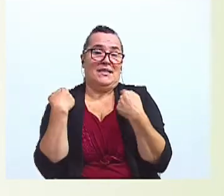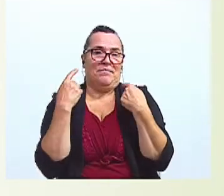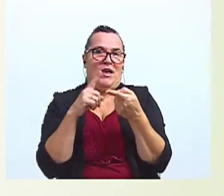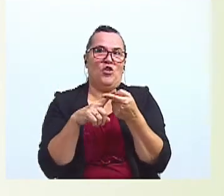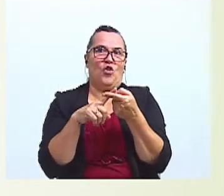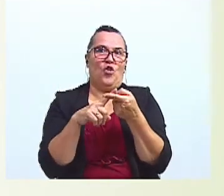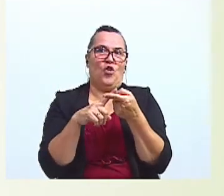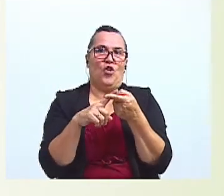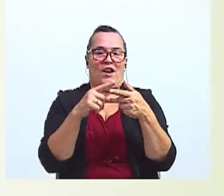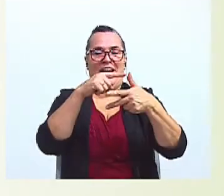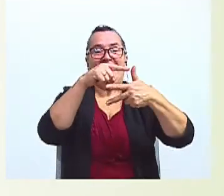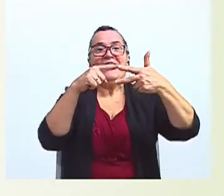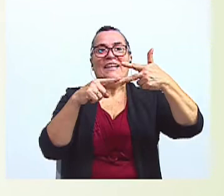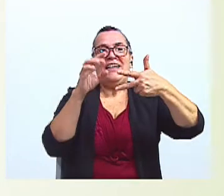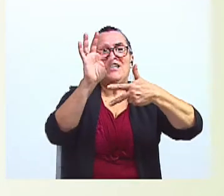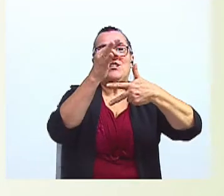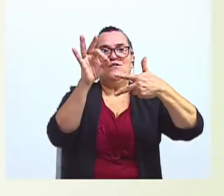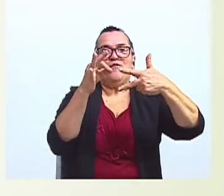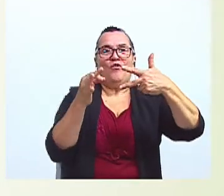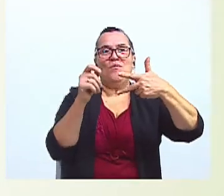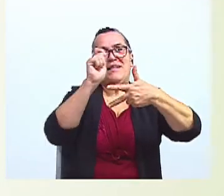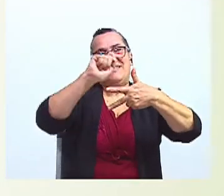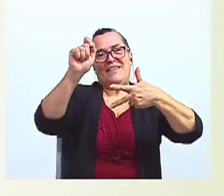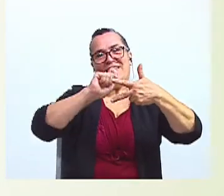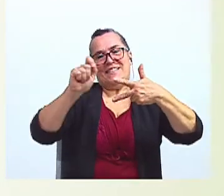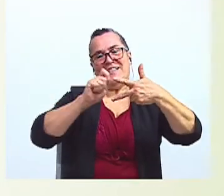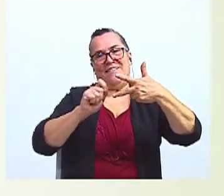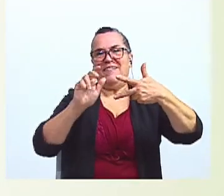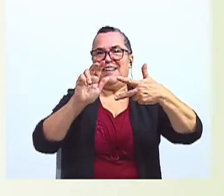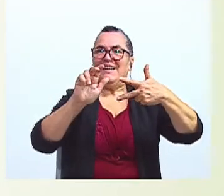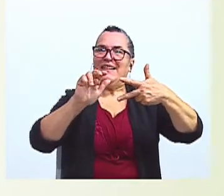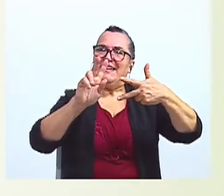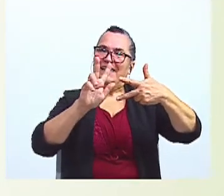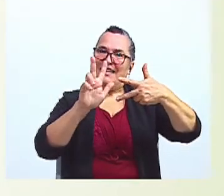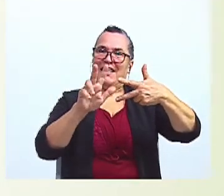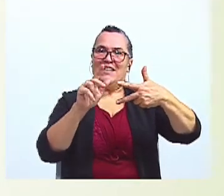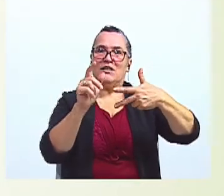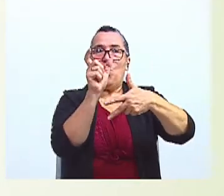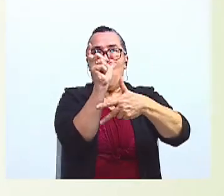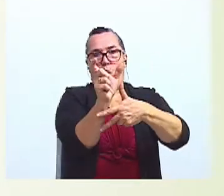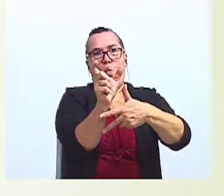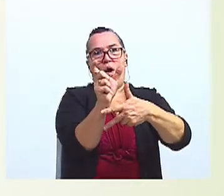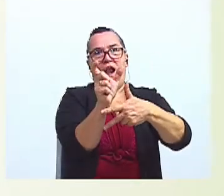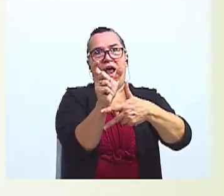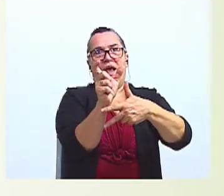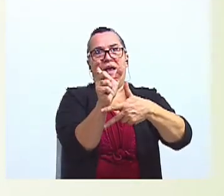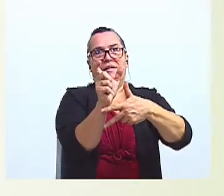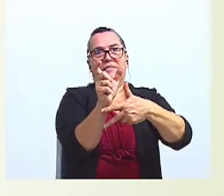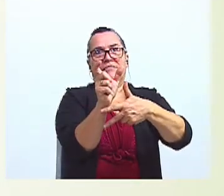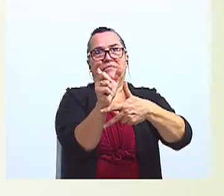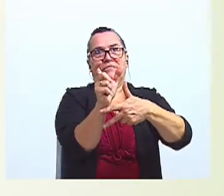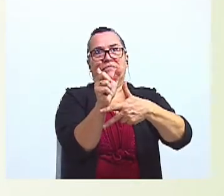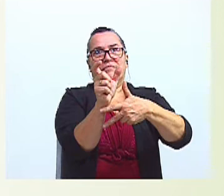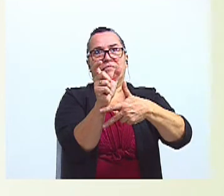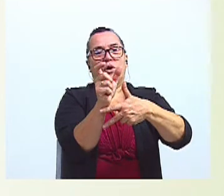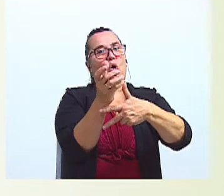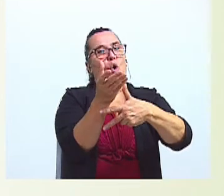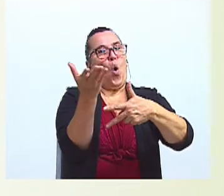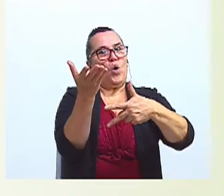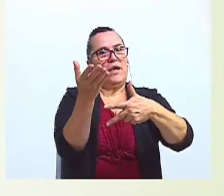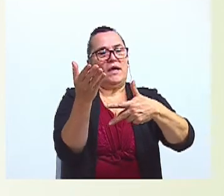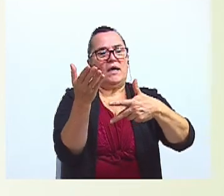3 formas diferentes de escribirlas, como una sola palabra, con que, como